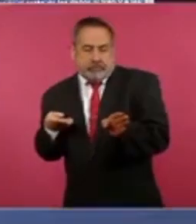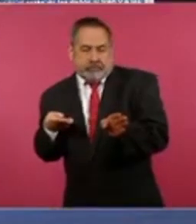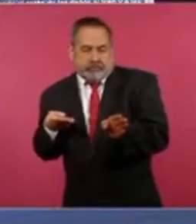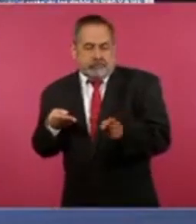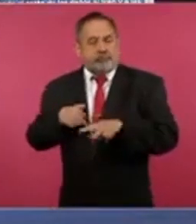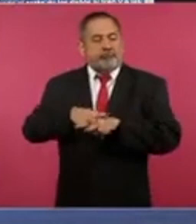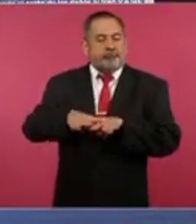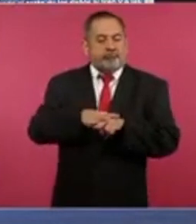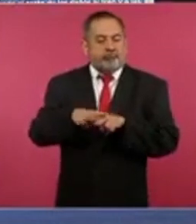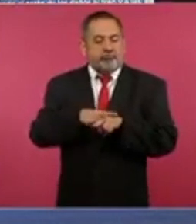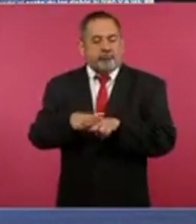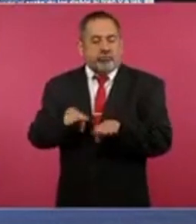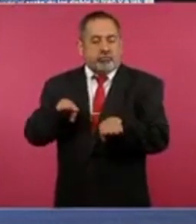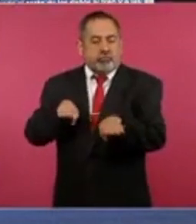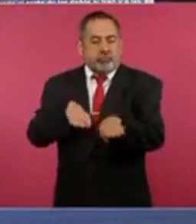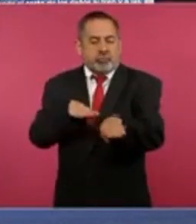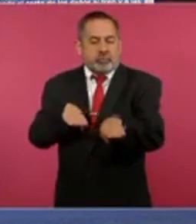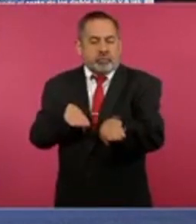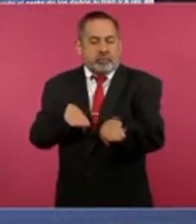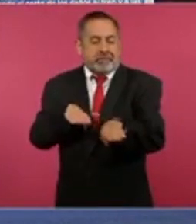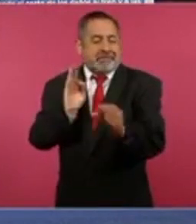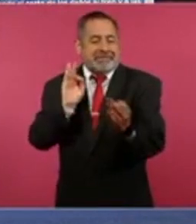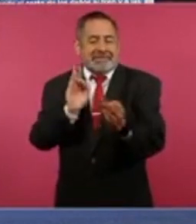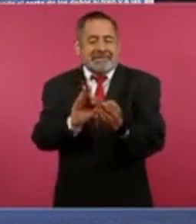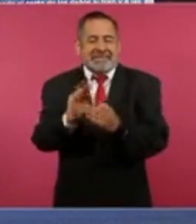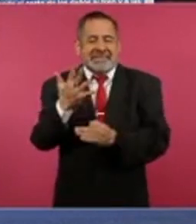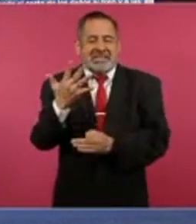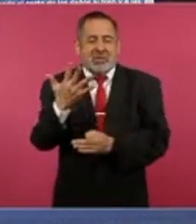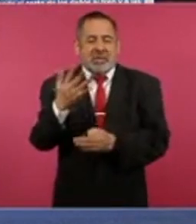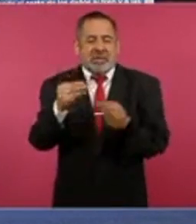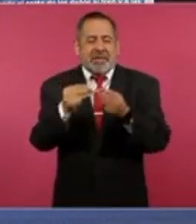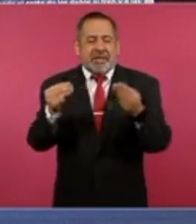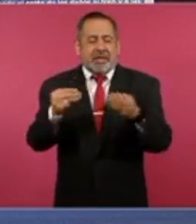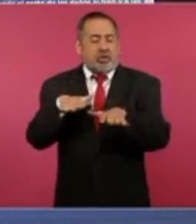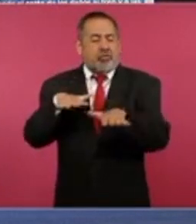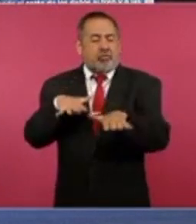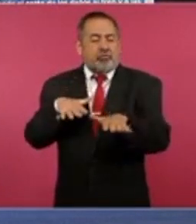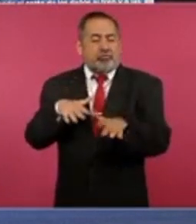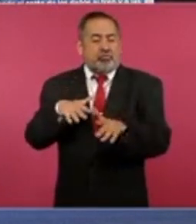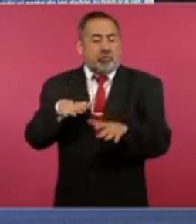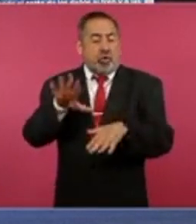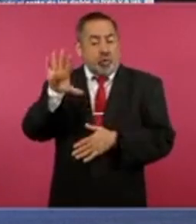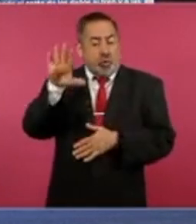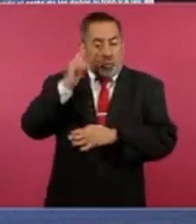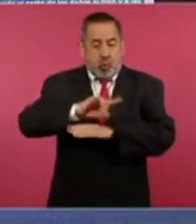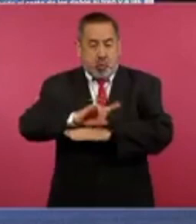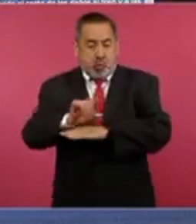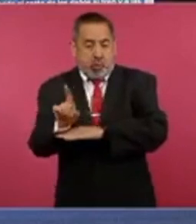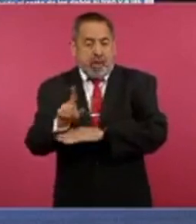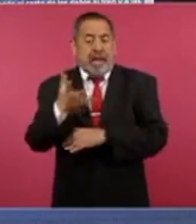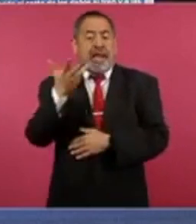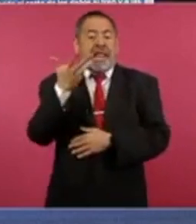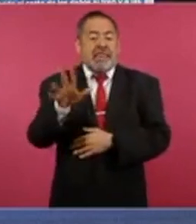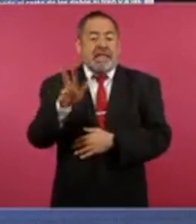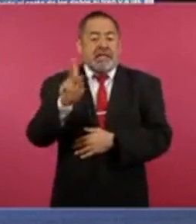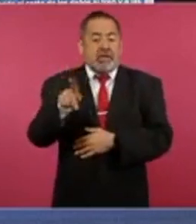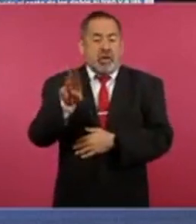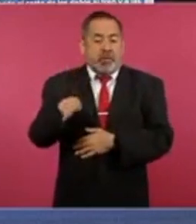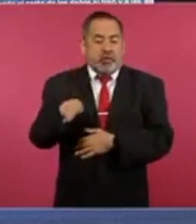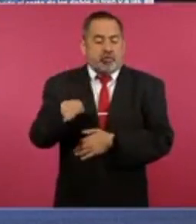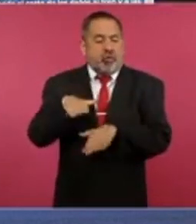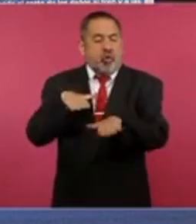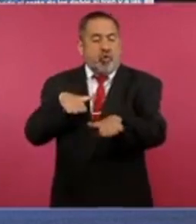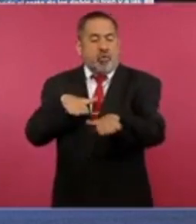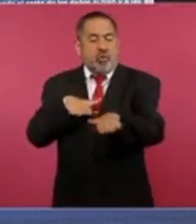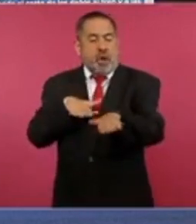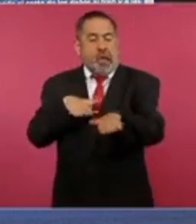son a 50 metros de que se parara, iba a 10 kilómetros por hora de velocidad,